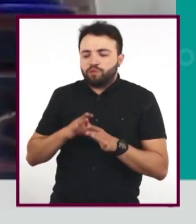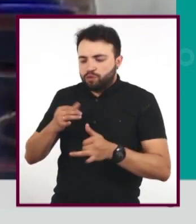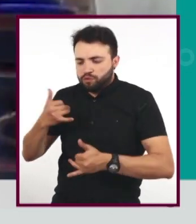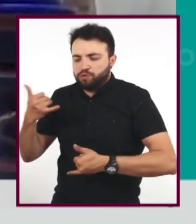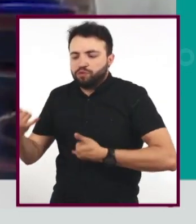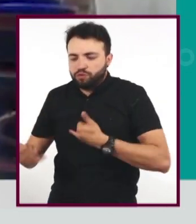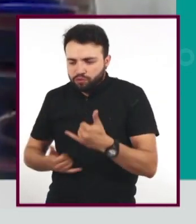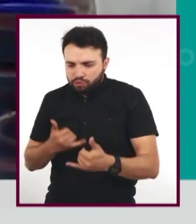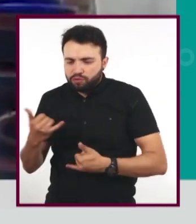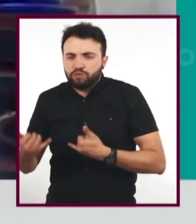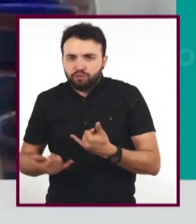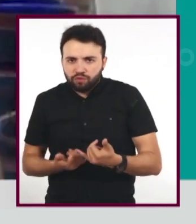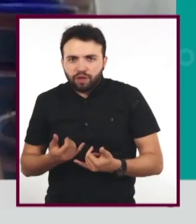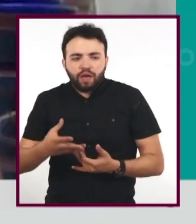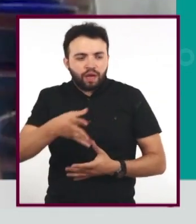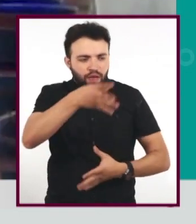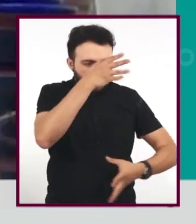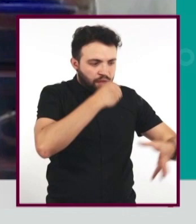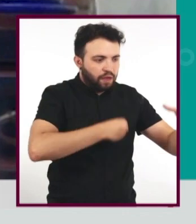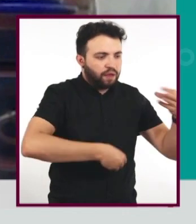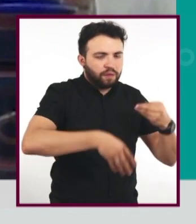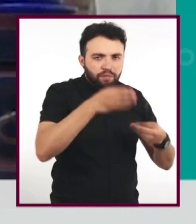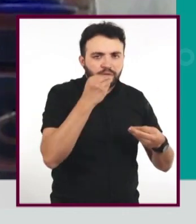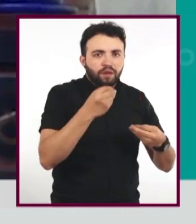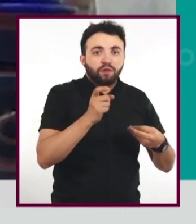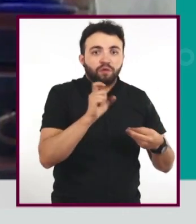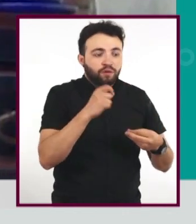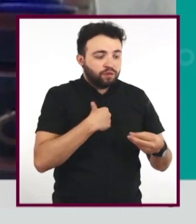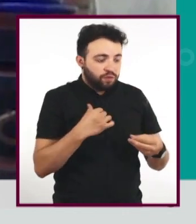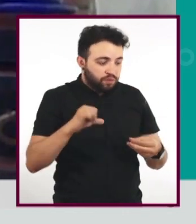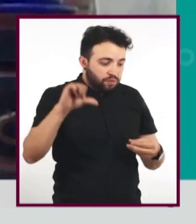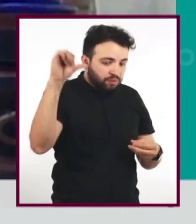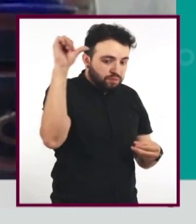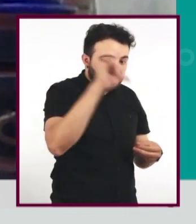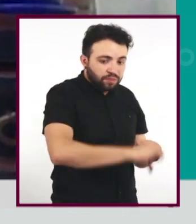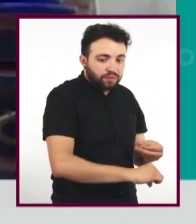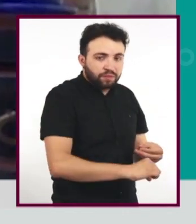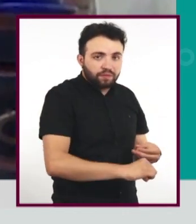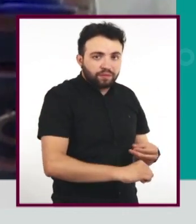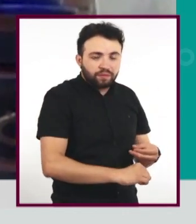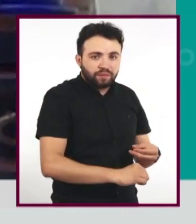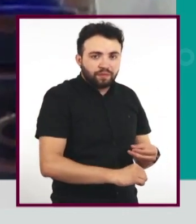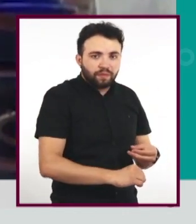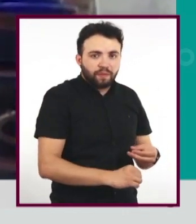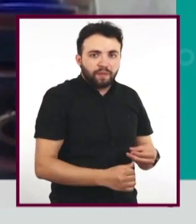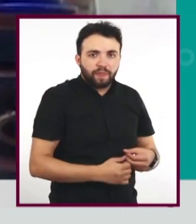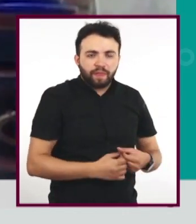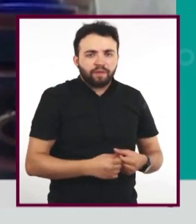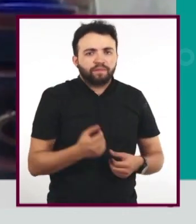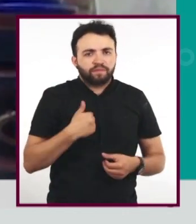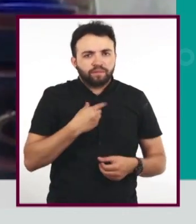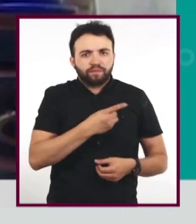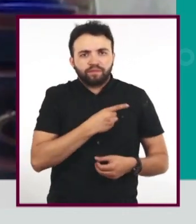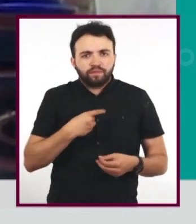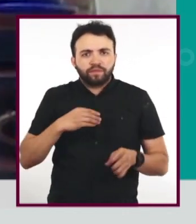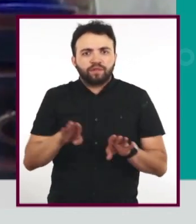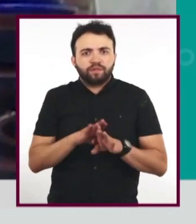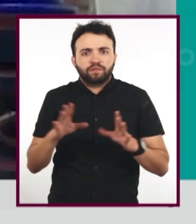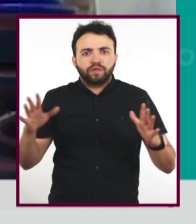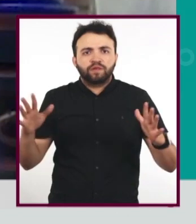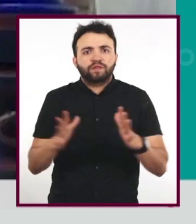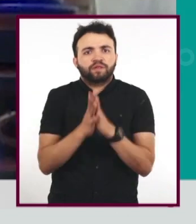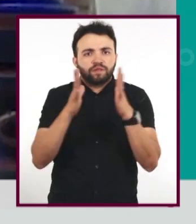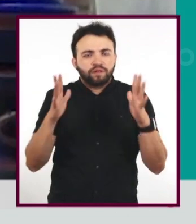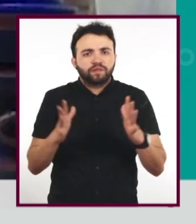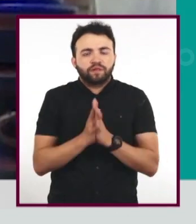¿no? Y si perdemos, se oye a cliché, se dice el chiste es competir y esta sociedad nos dice